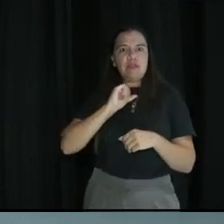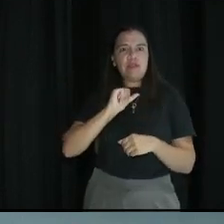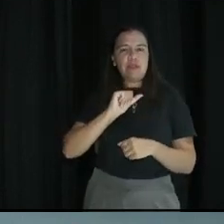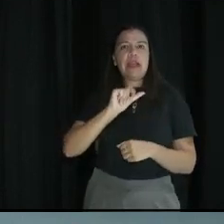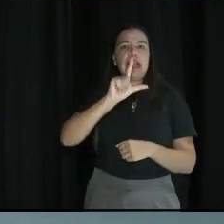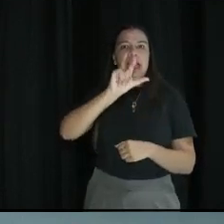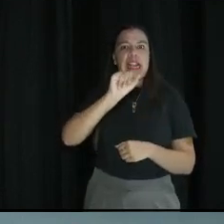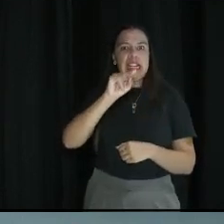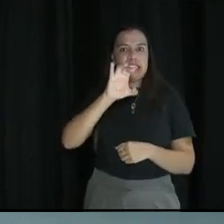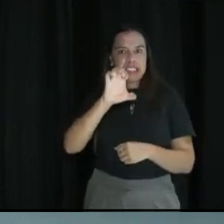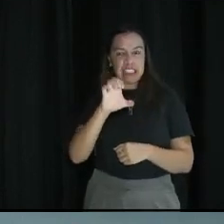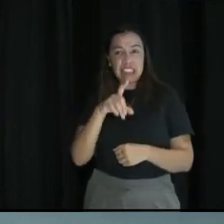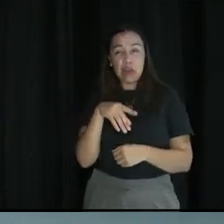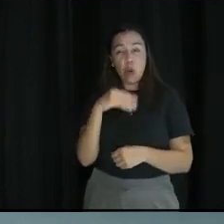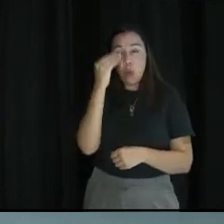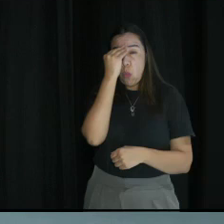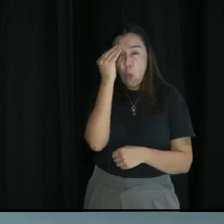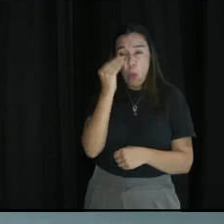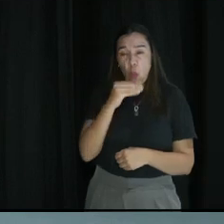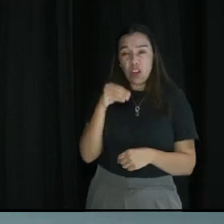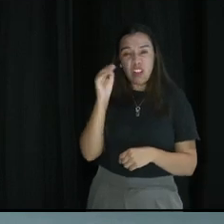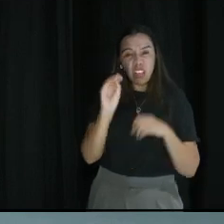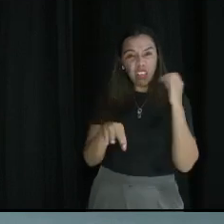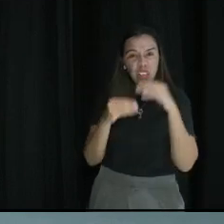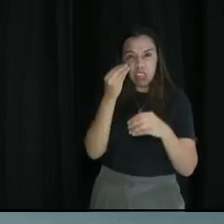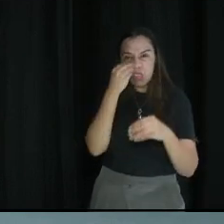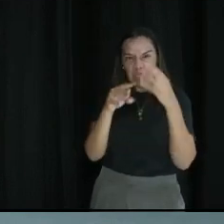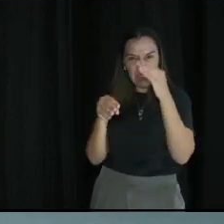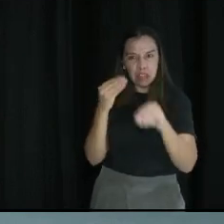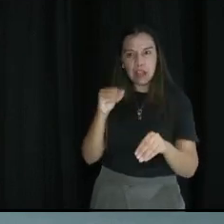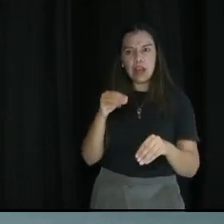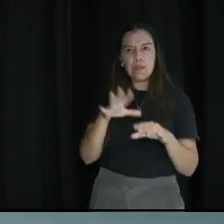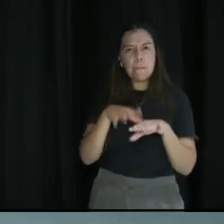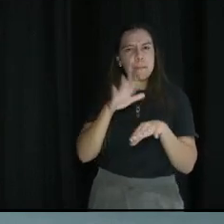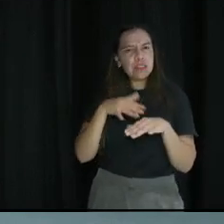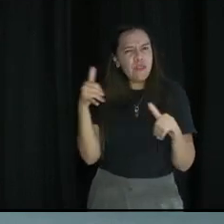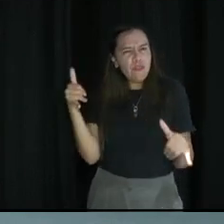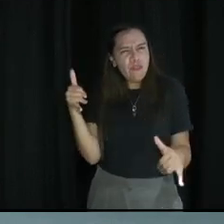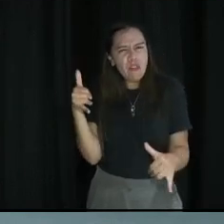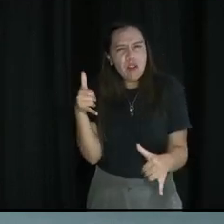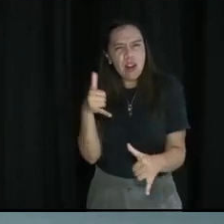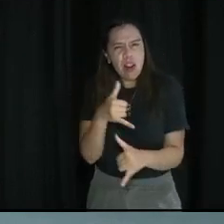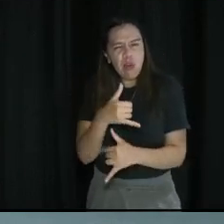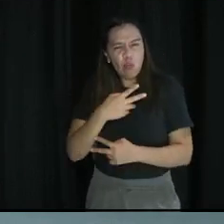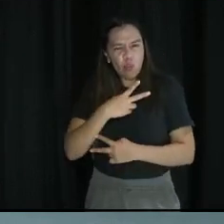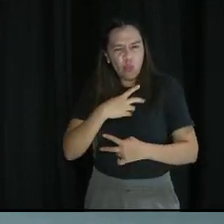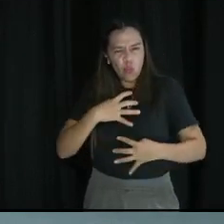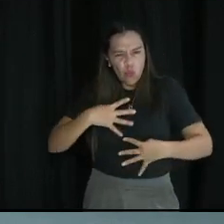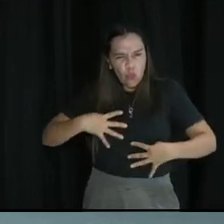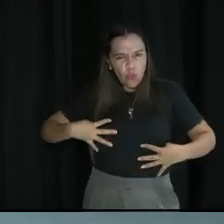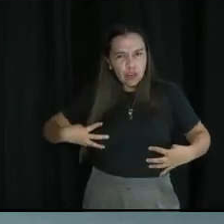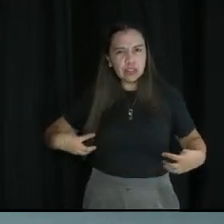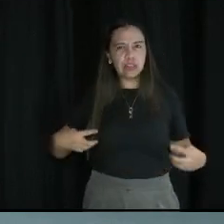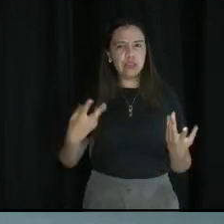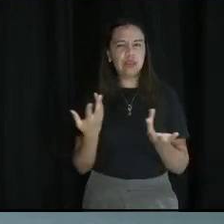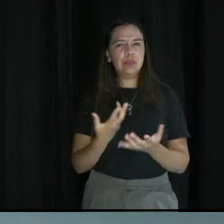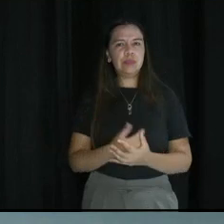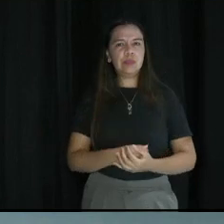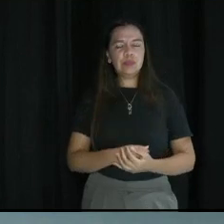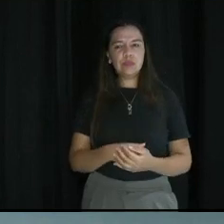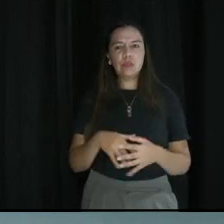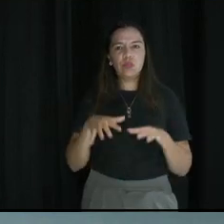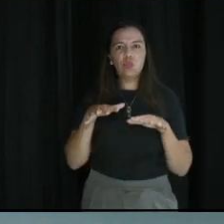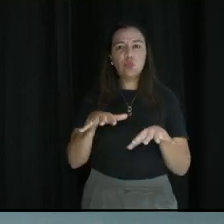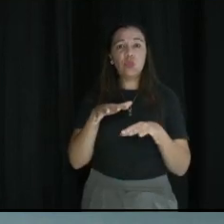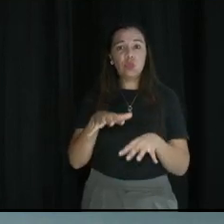en condiciones deplorables, porque una pérdida de masa muscular visible y